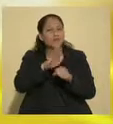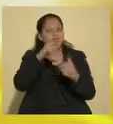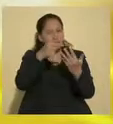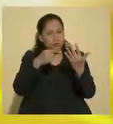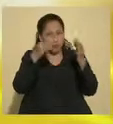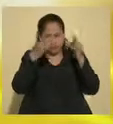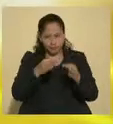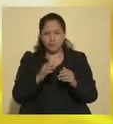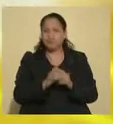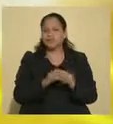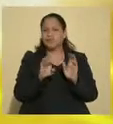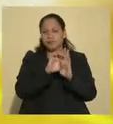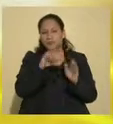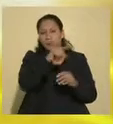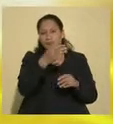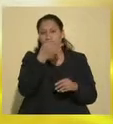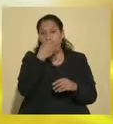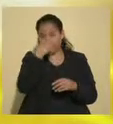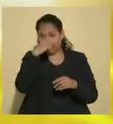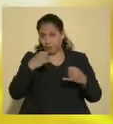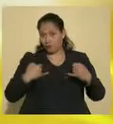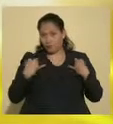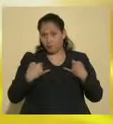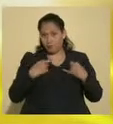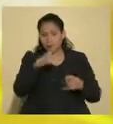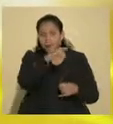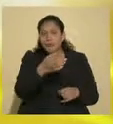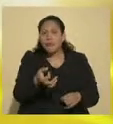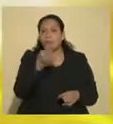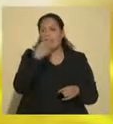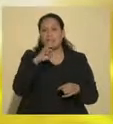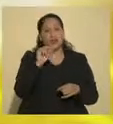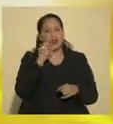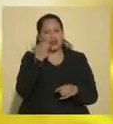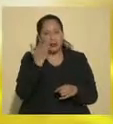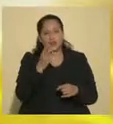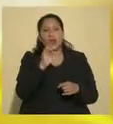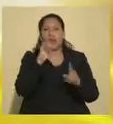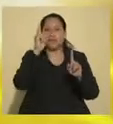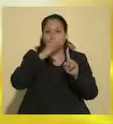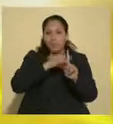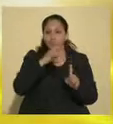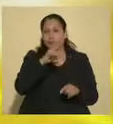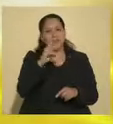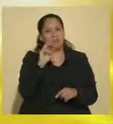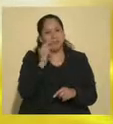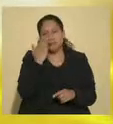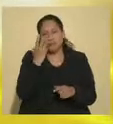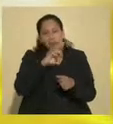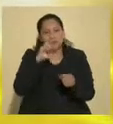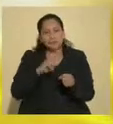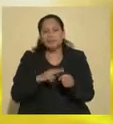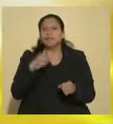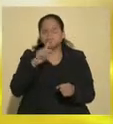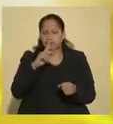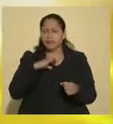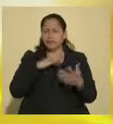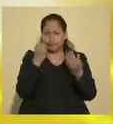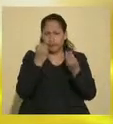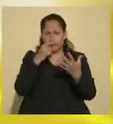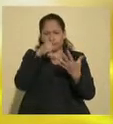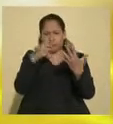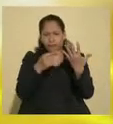en adolescentes, obviamente tú como padre no quisieras que ya tomara pastillas, que se pusiera un dispositivo, etcétera. Pero hay muchos tipos